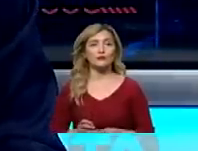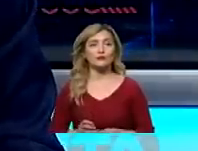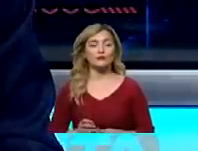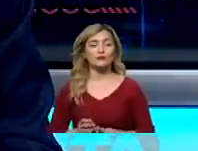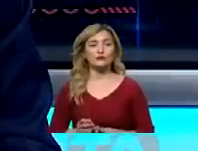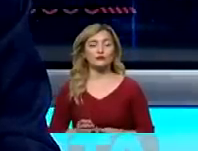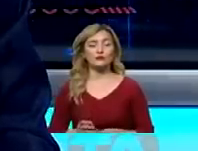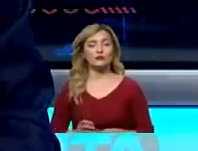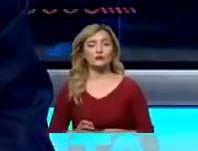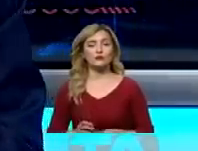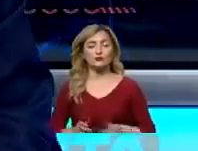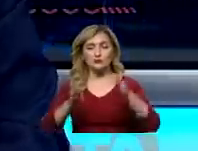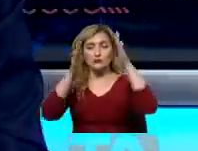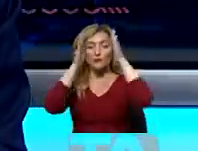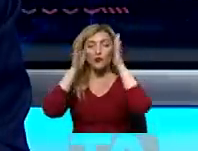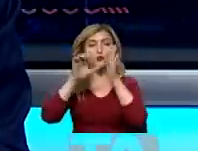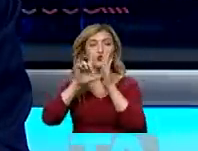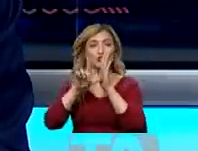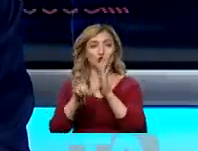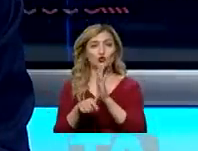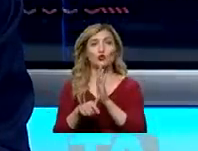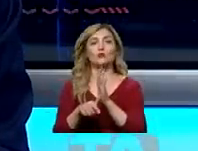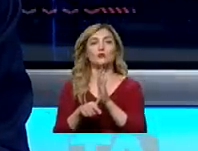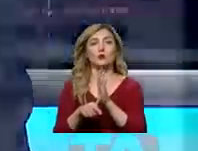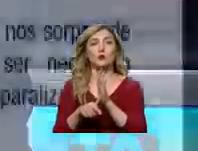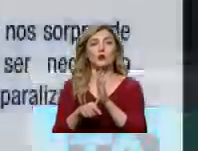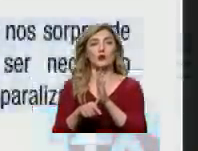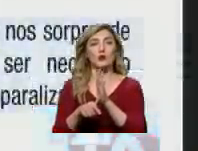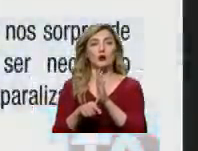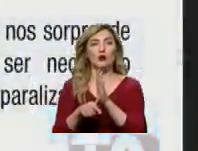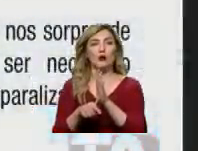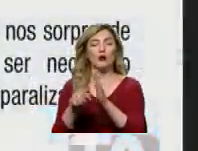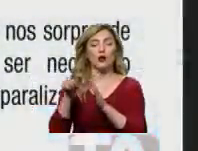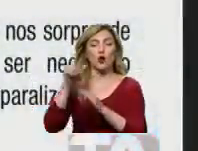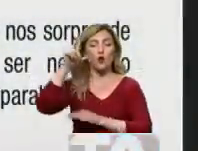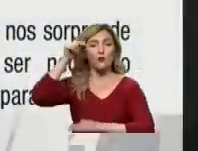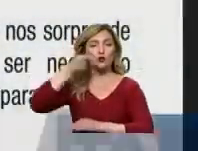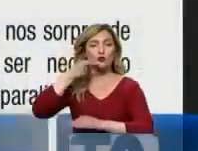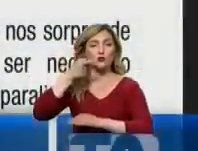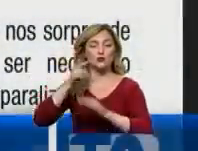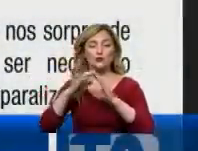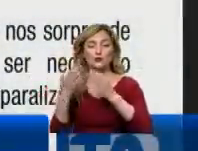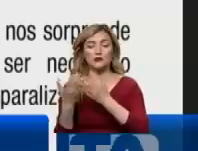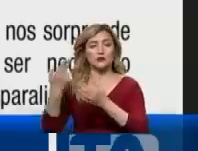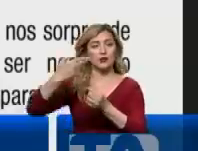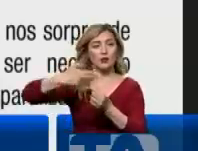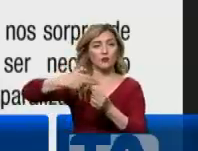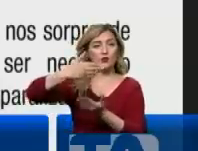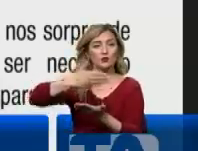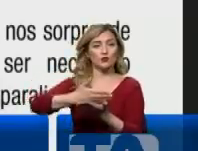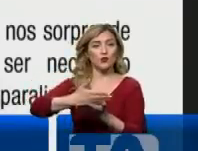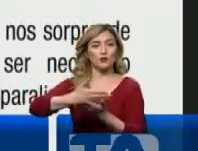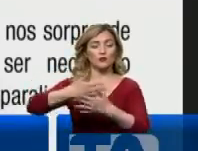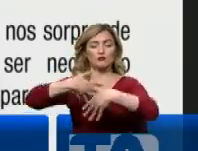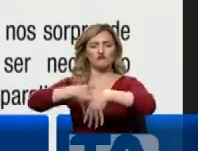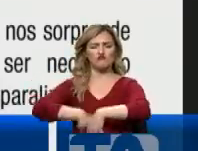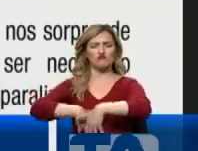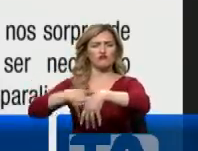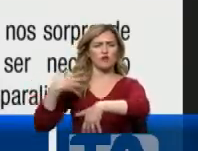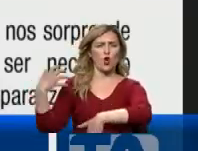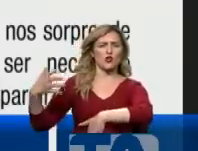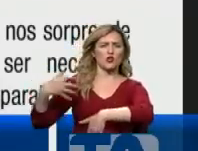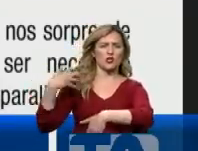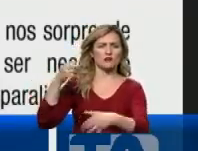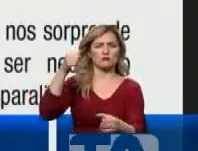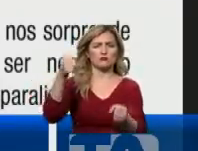Atención, hace minutos el gobierno anunció que suspende las clases a nivel nacional ante el anuncio de huelga de los sectores del